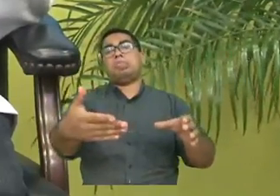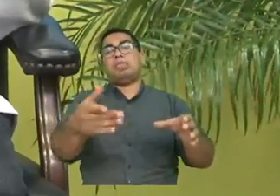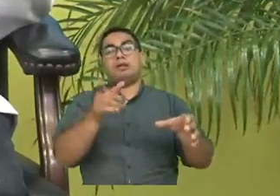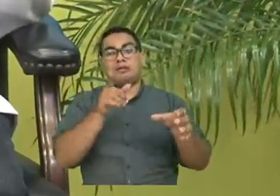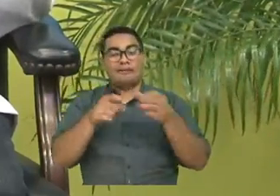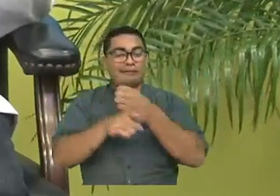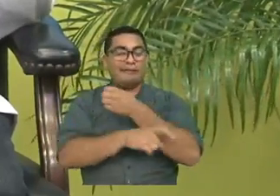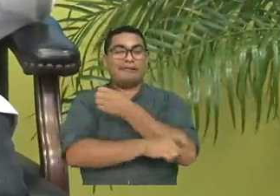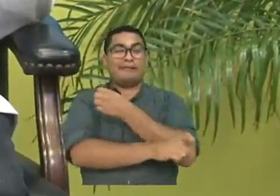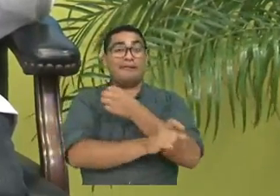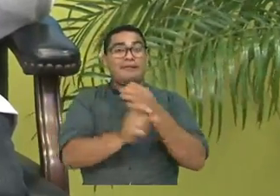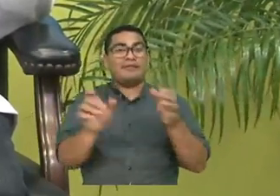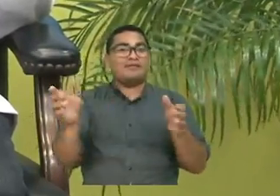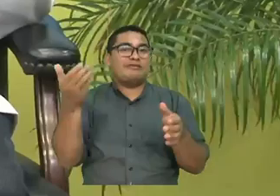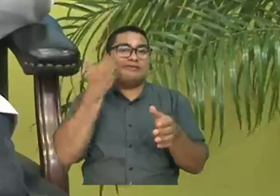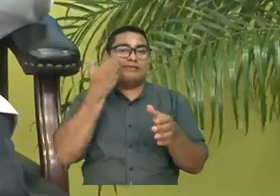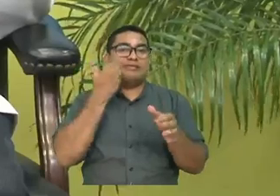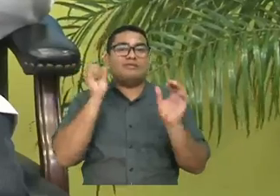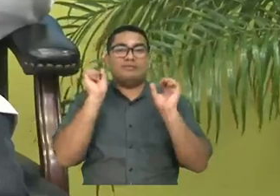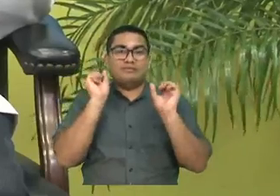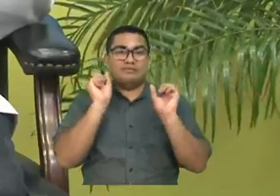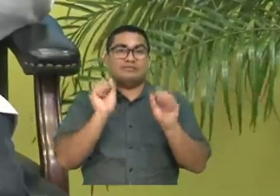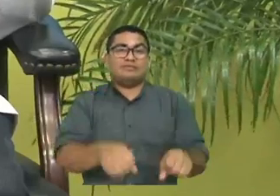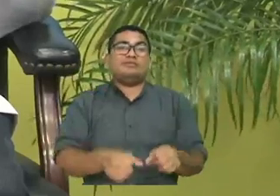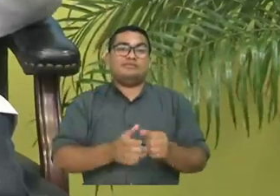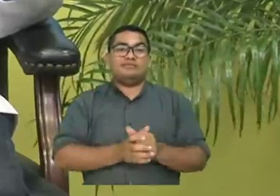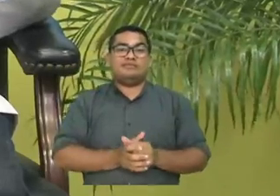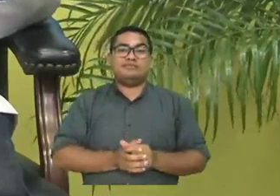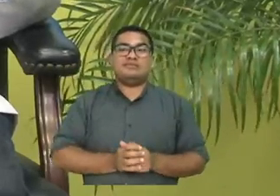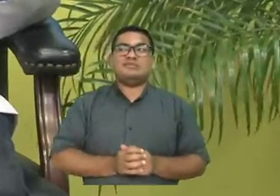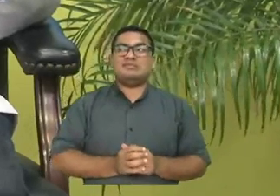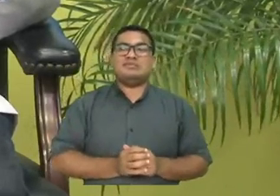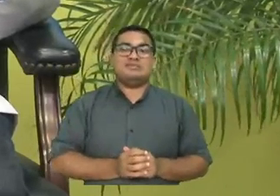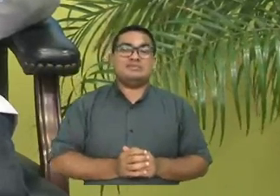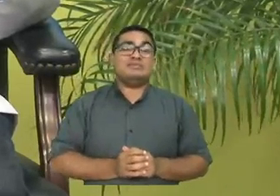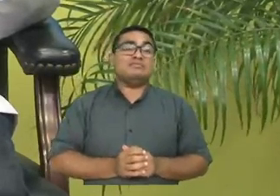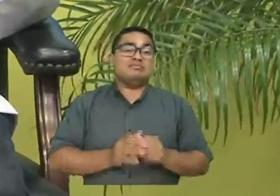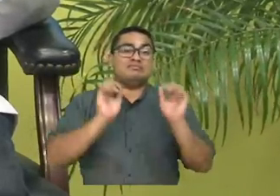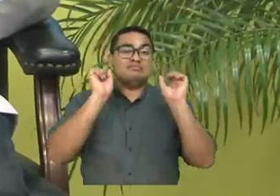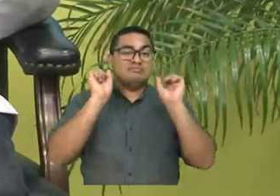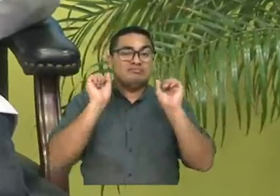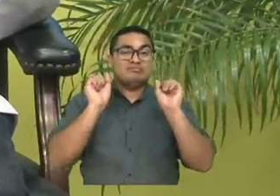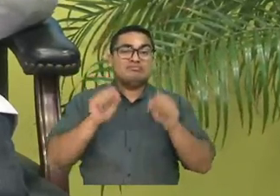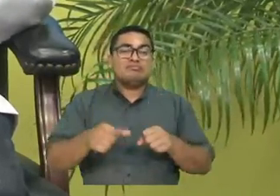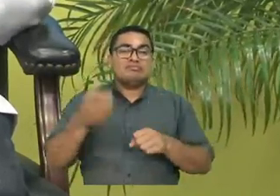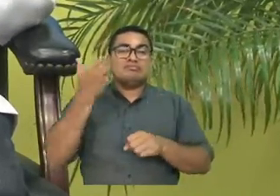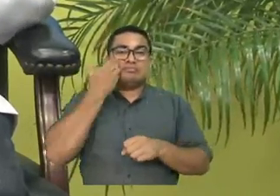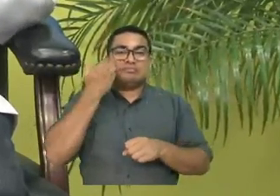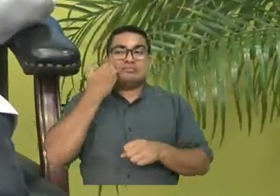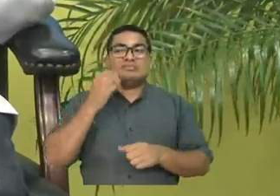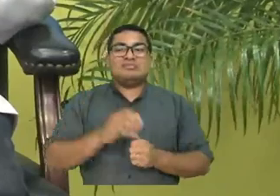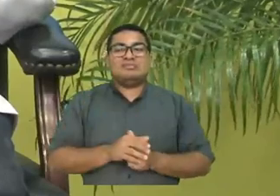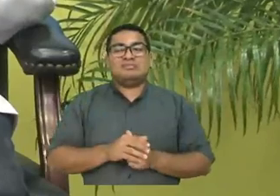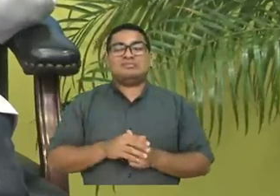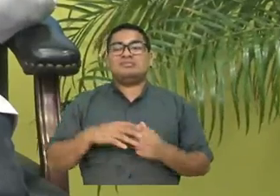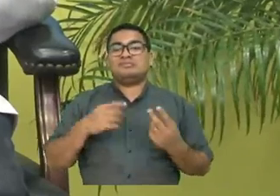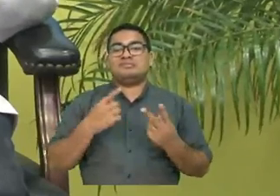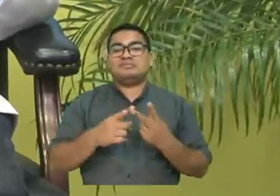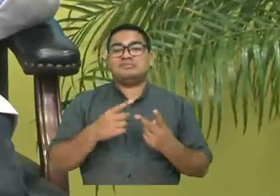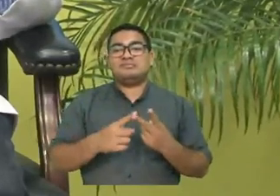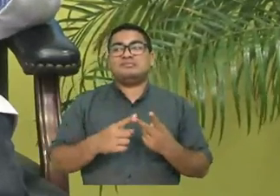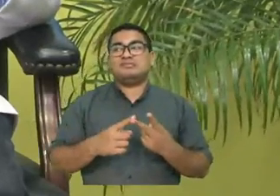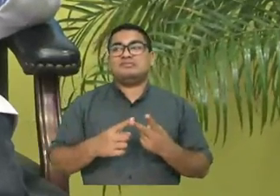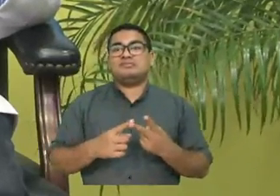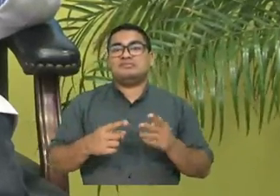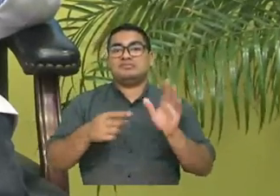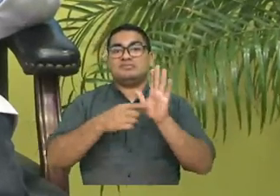ser contaminados por diferentes vectores, entre ellos los roedores. Y por ahí nos podemos adquirir también la leptospira. La otra manera de prevenir es